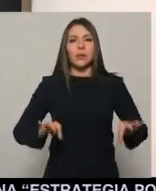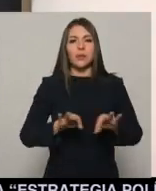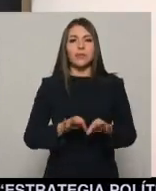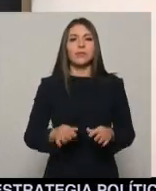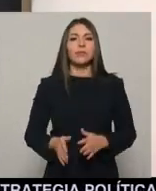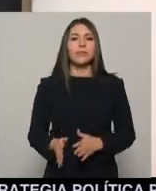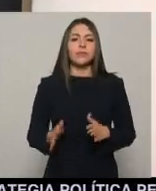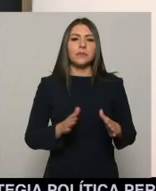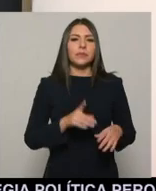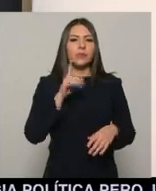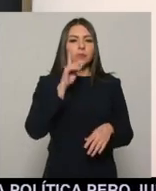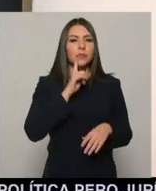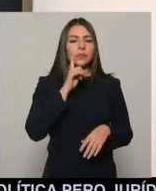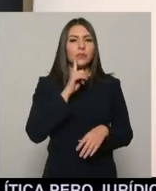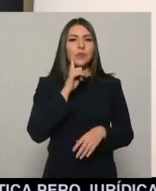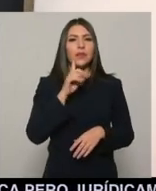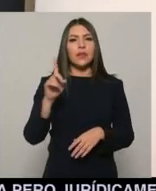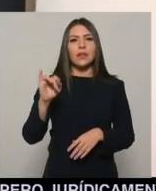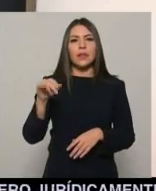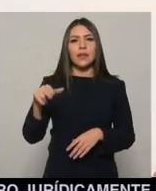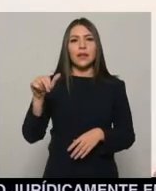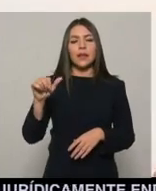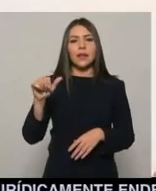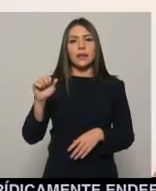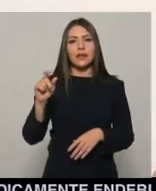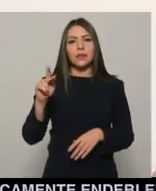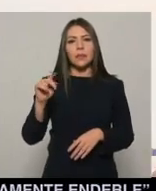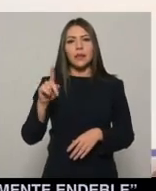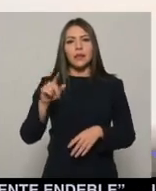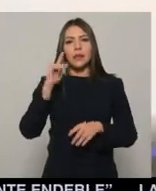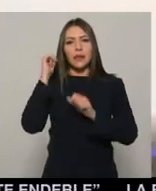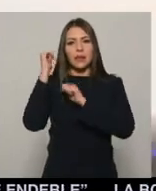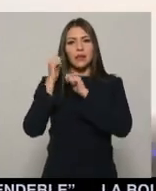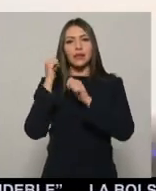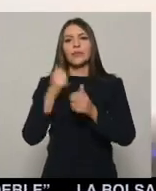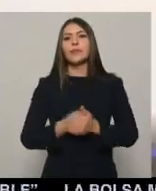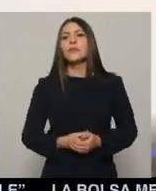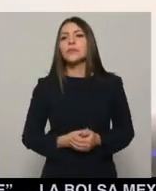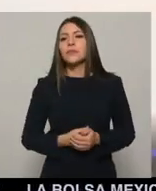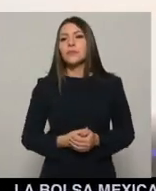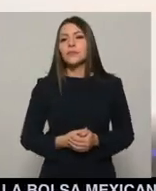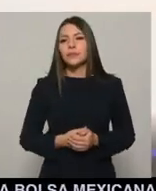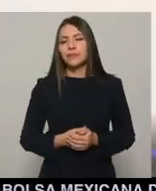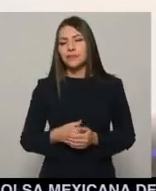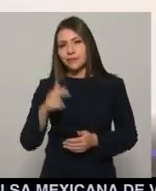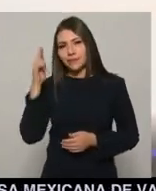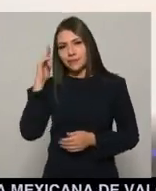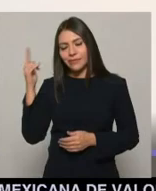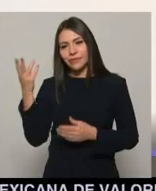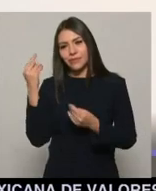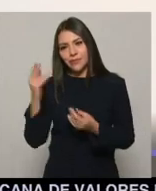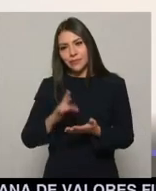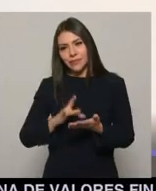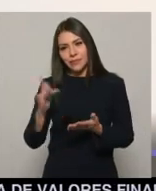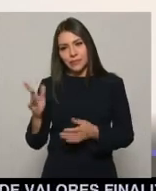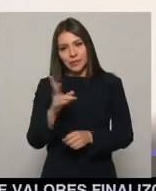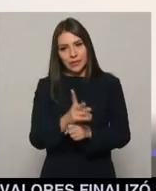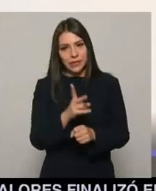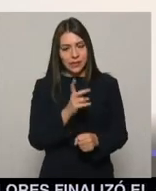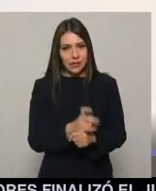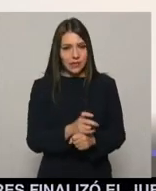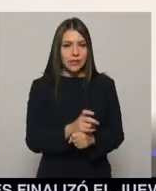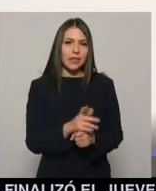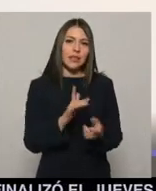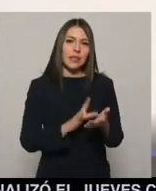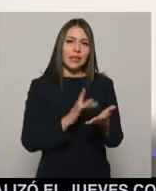la arqueóloga Dina Esparza. Bienvenida. Hola, muchas gracias por la invitación y pues bueno, gracias por abrir este